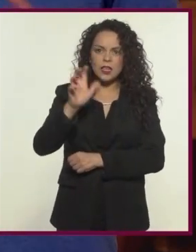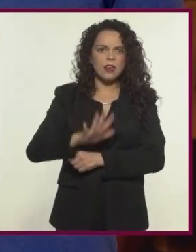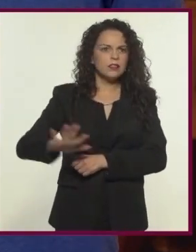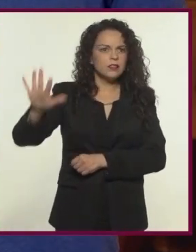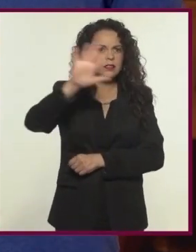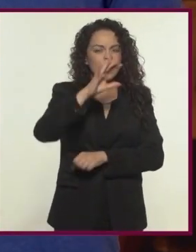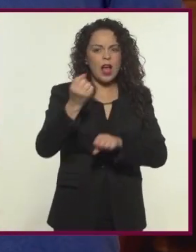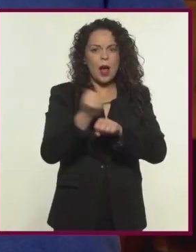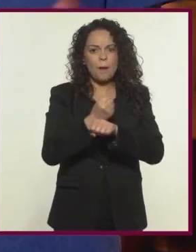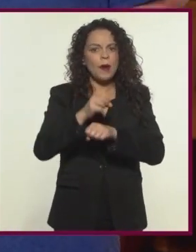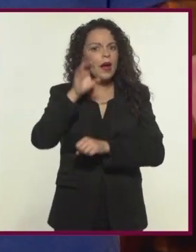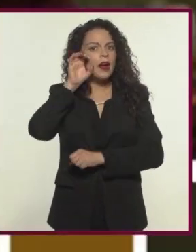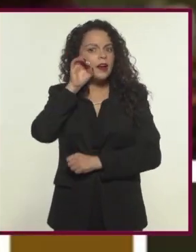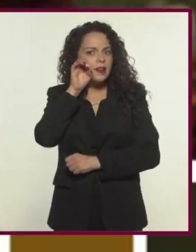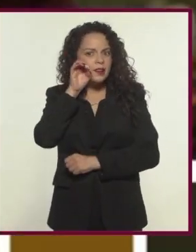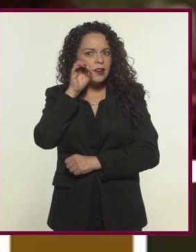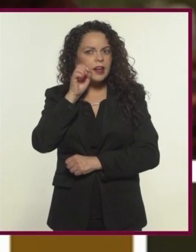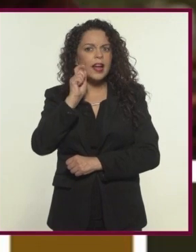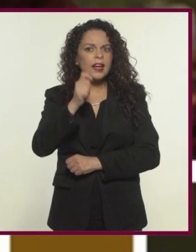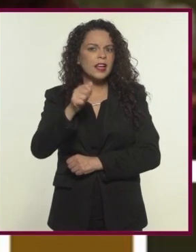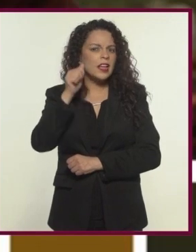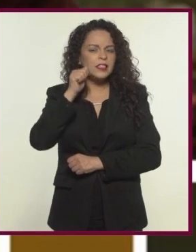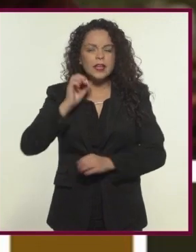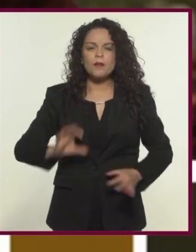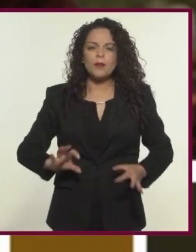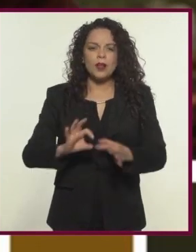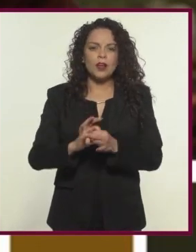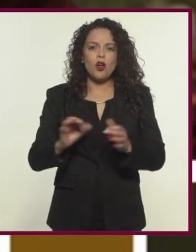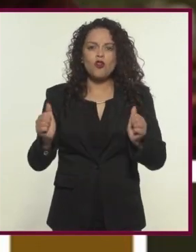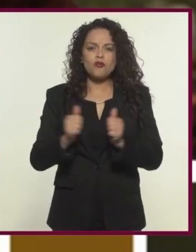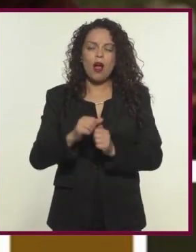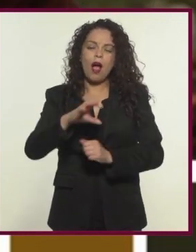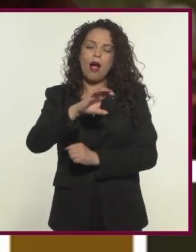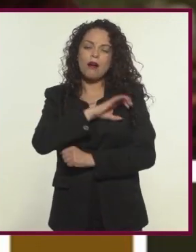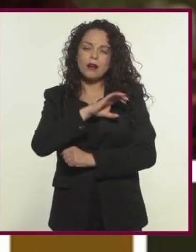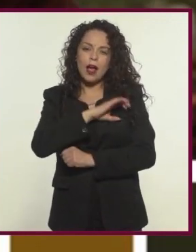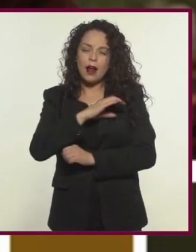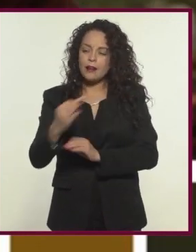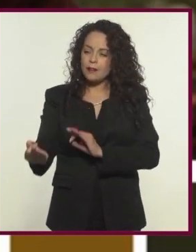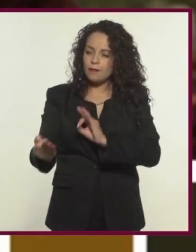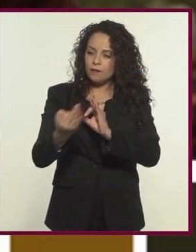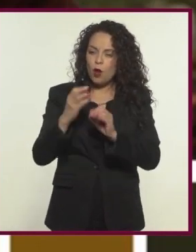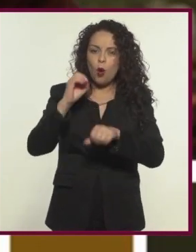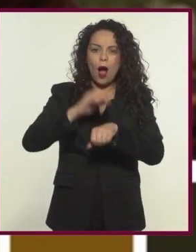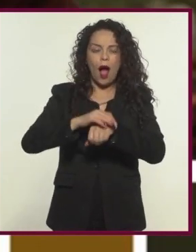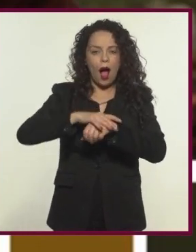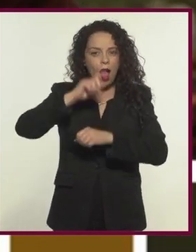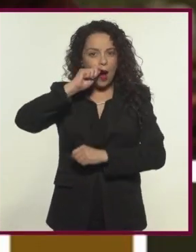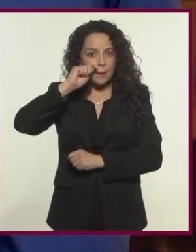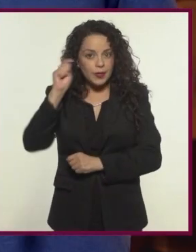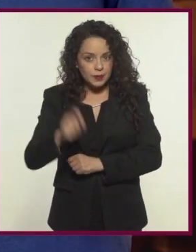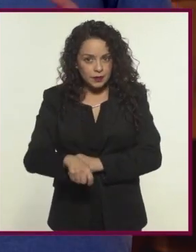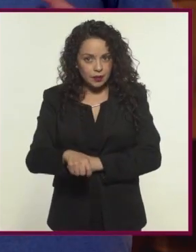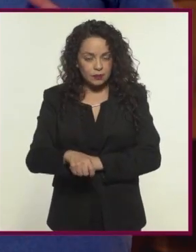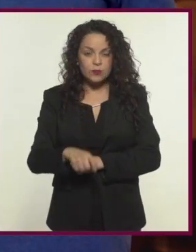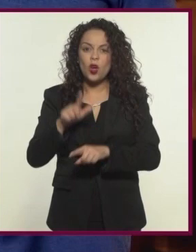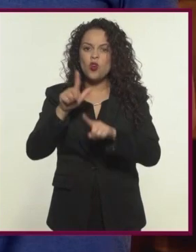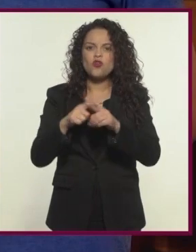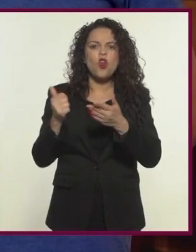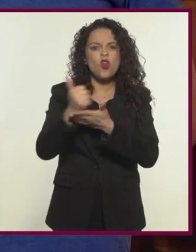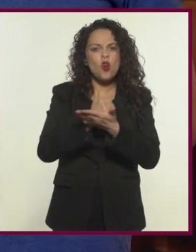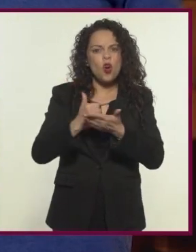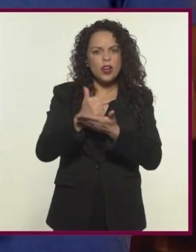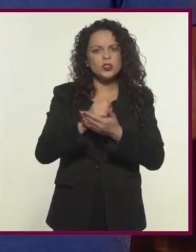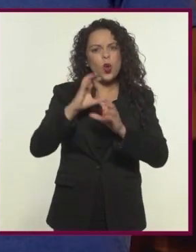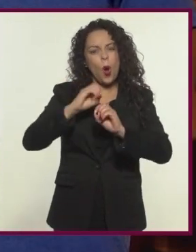amarillas anaranjadas, colores cálidos pues, casi siempre se relacionan con cariño, cercanía o amistad, mientras que las